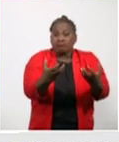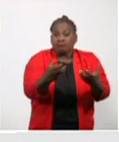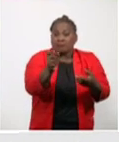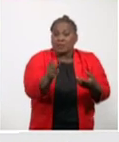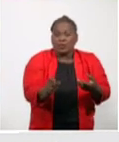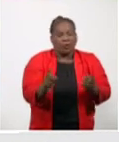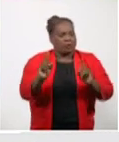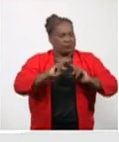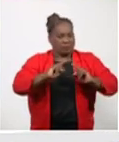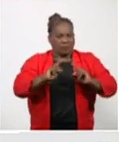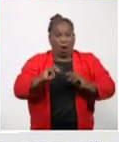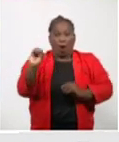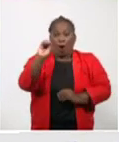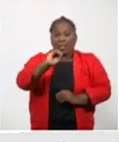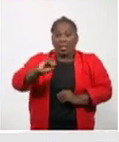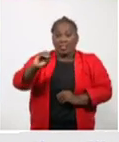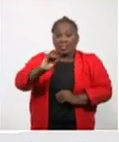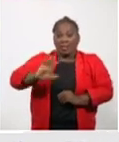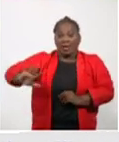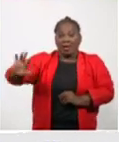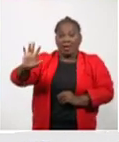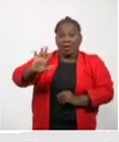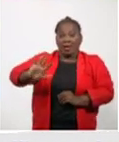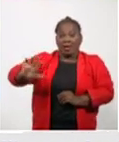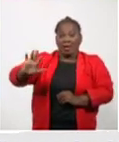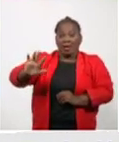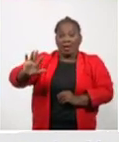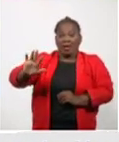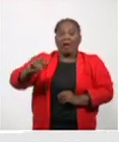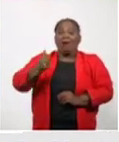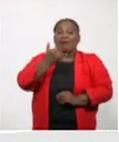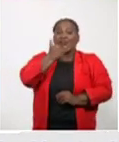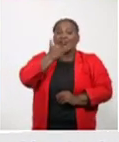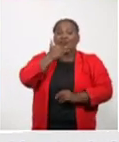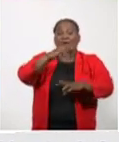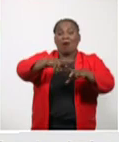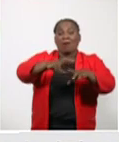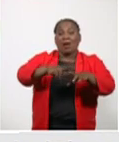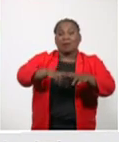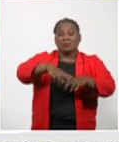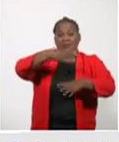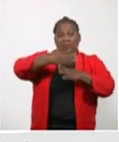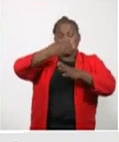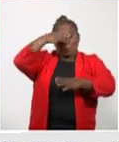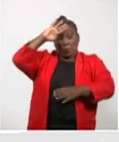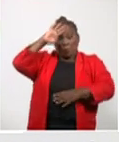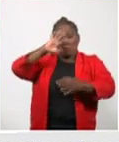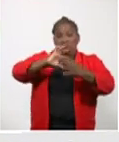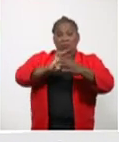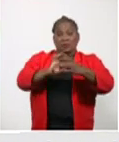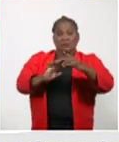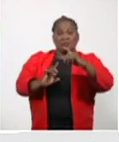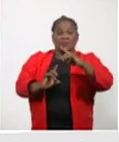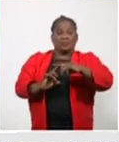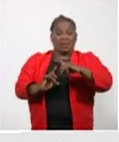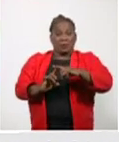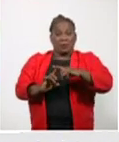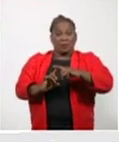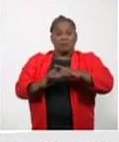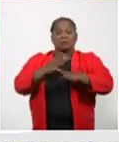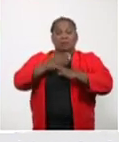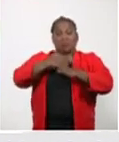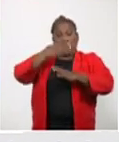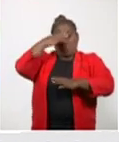el oriente cubano, fíjense que las afectaciones son La Habana, Santiago, Guantánamo. En Santiago y Guantánamo